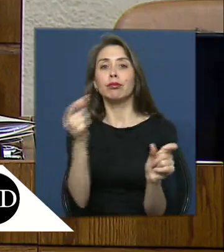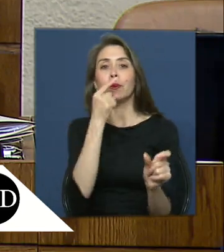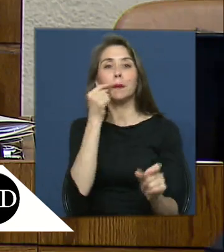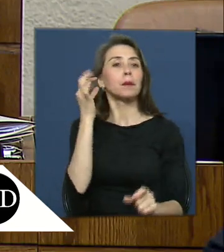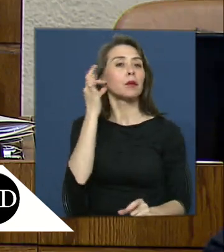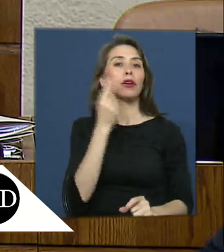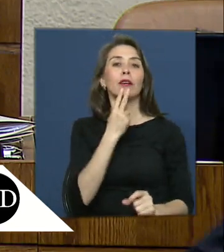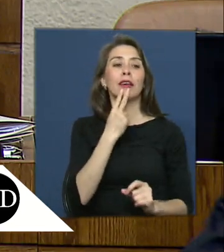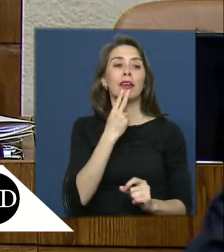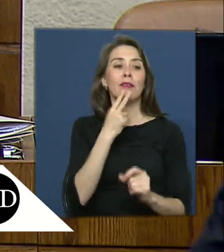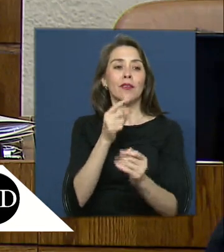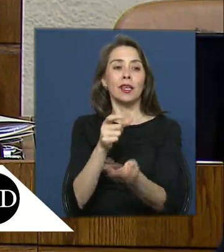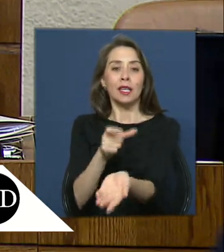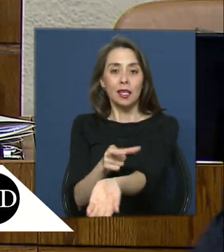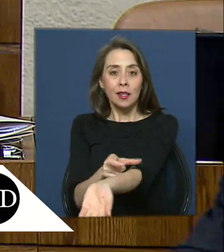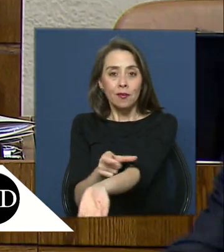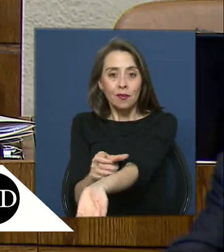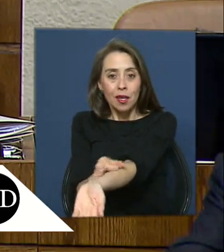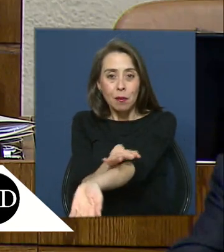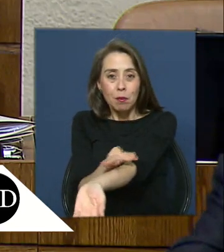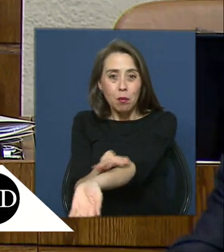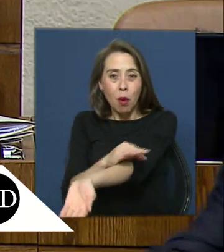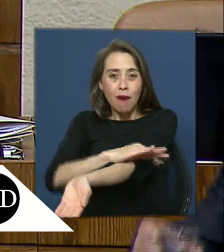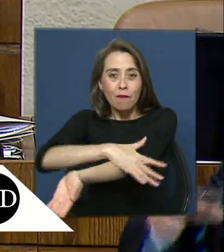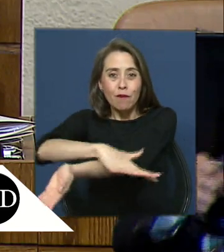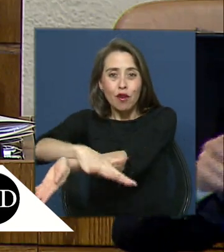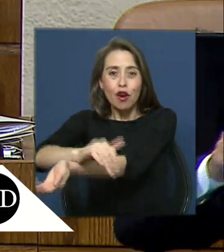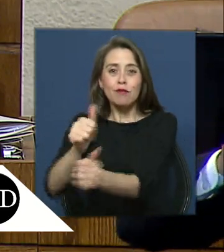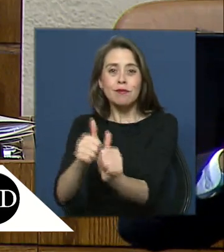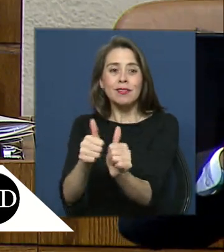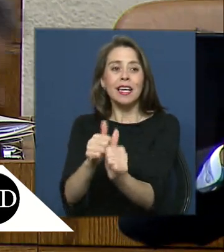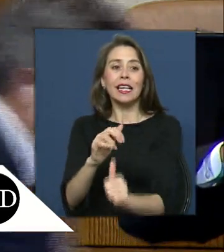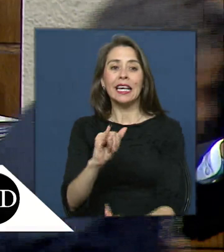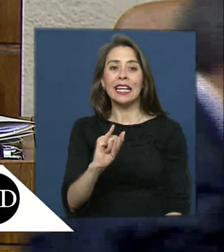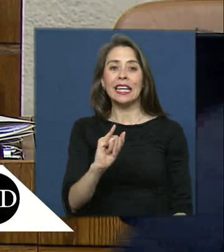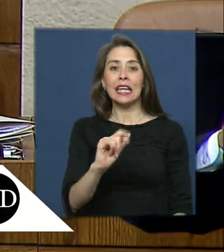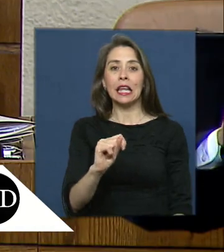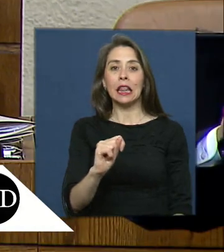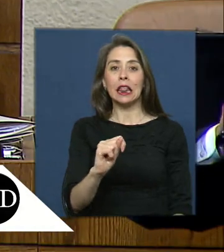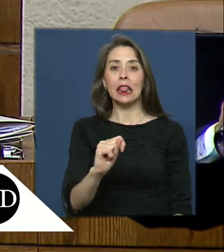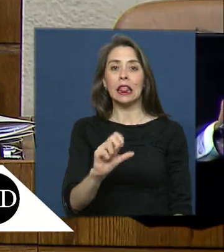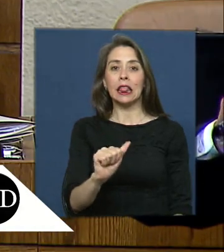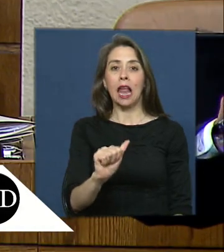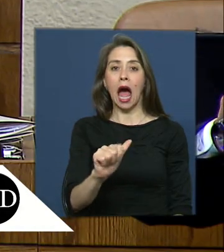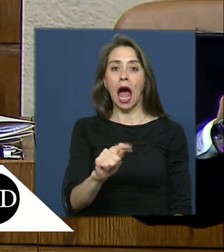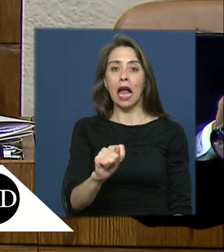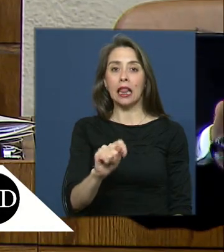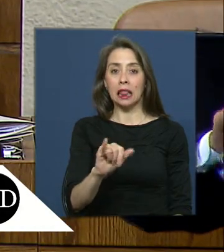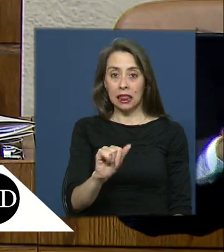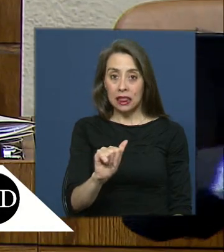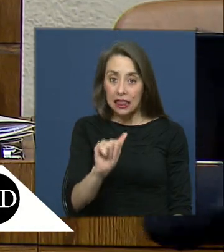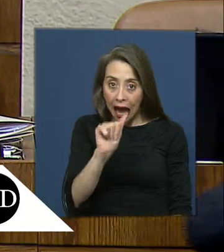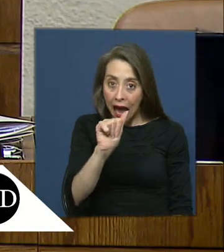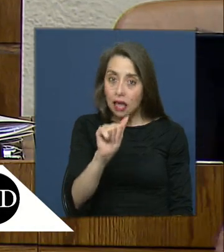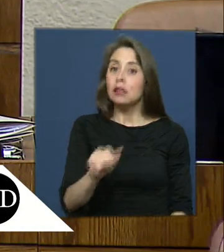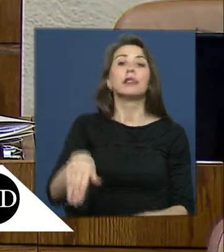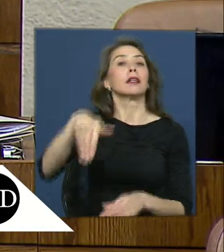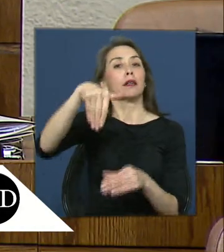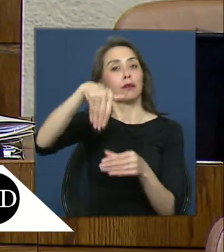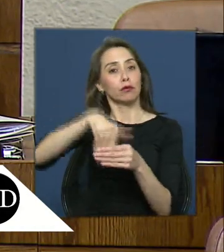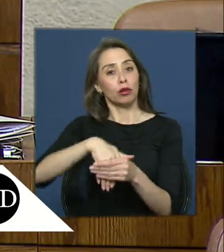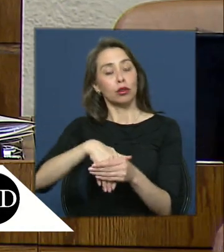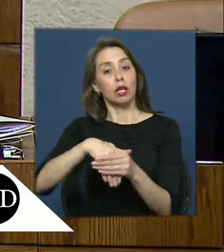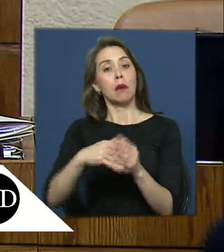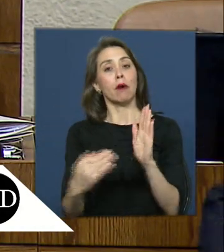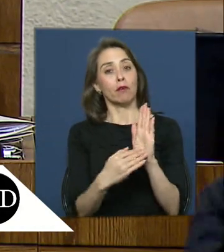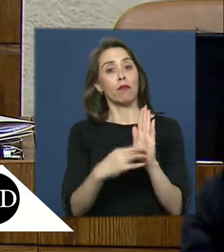de la provincia de la Costa de Itata. Por eso, presidente, yo creo que es muy importante, en la medida que nosotros hemos votado favorablemente este proyecto de ley